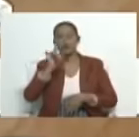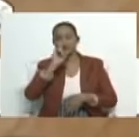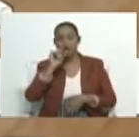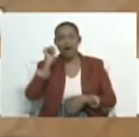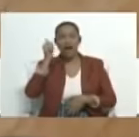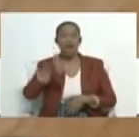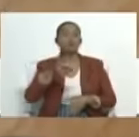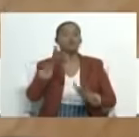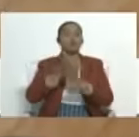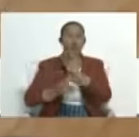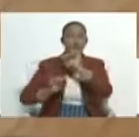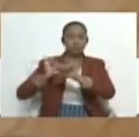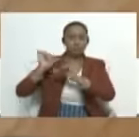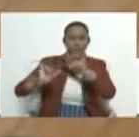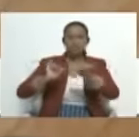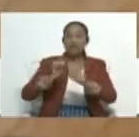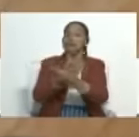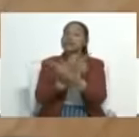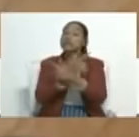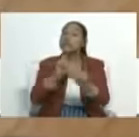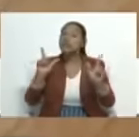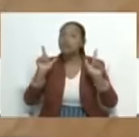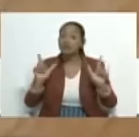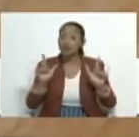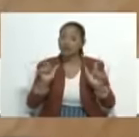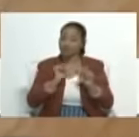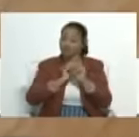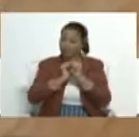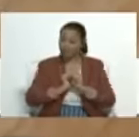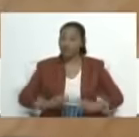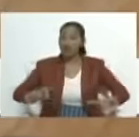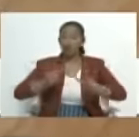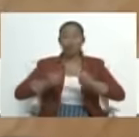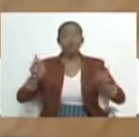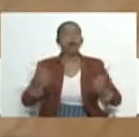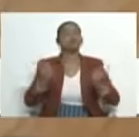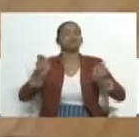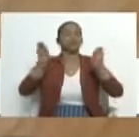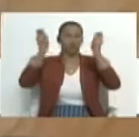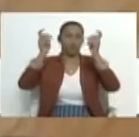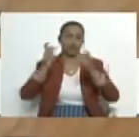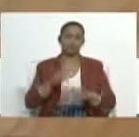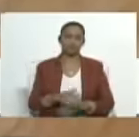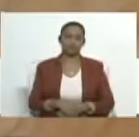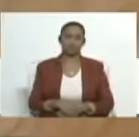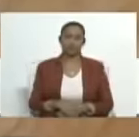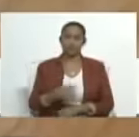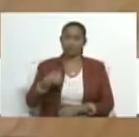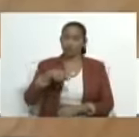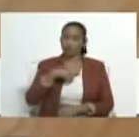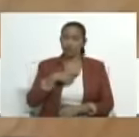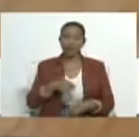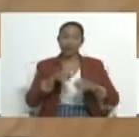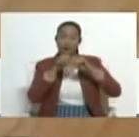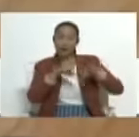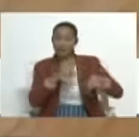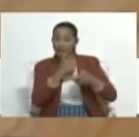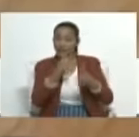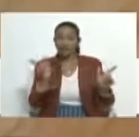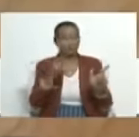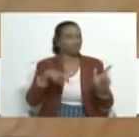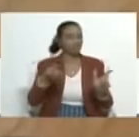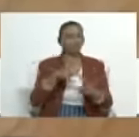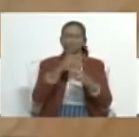de libertad, de moral y de gloria, a la cual jamás vamos a renunciar ni estamos